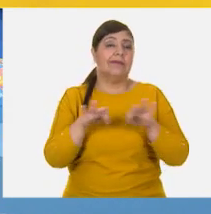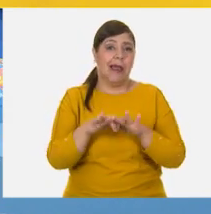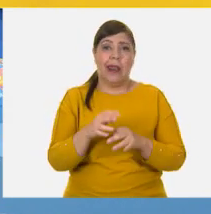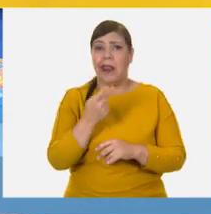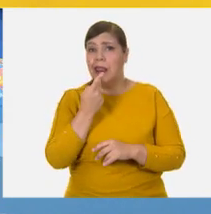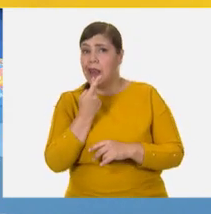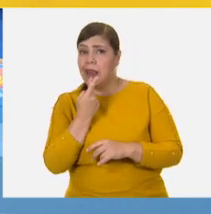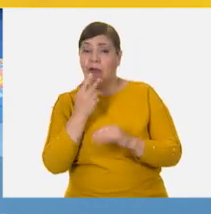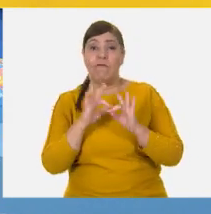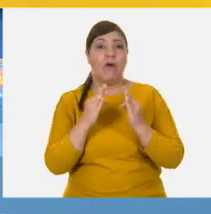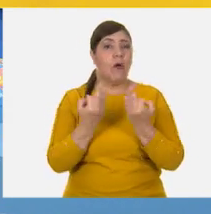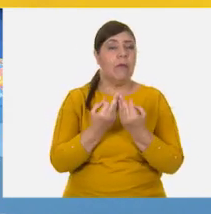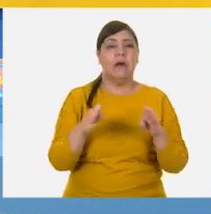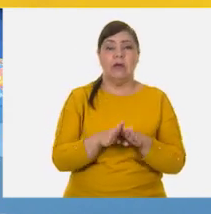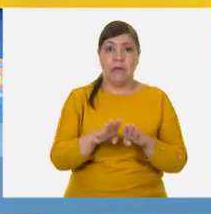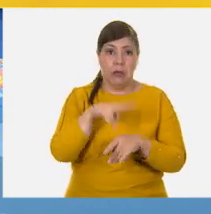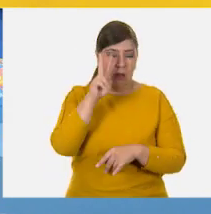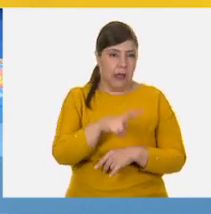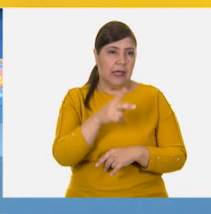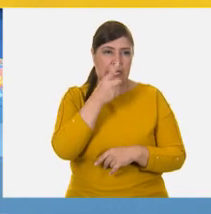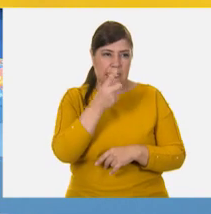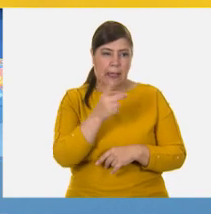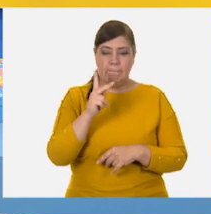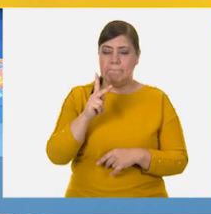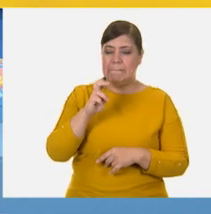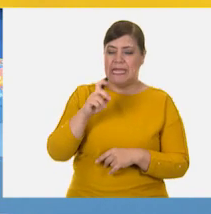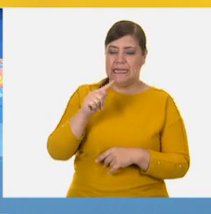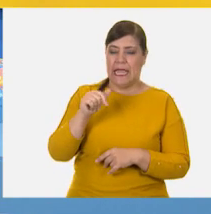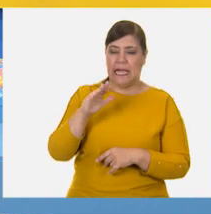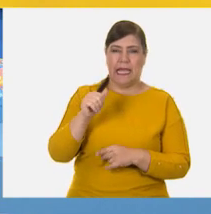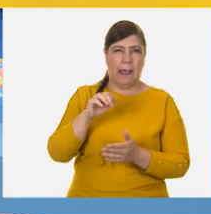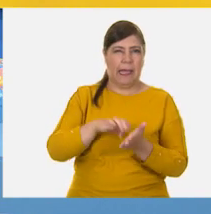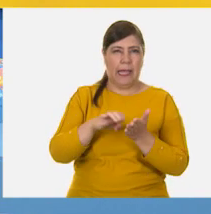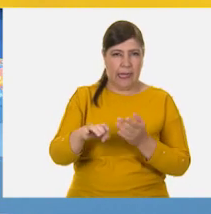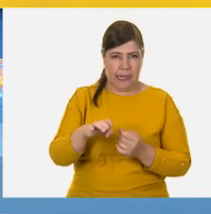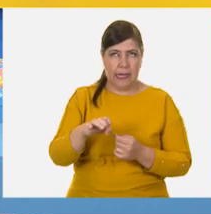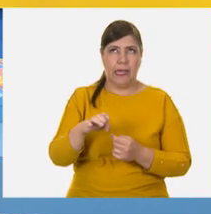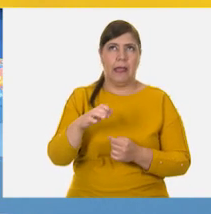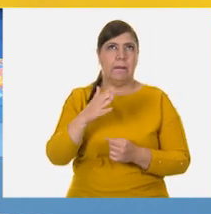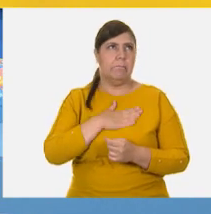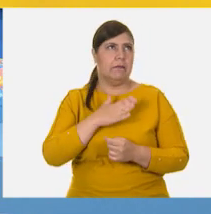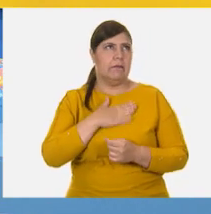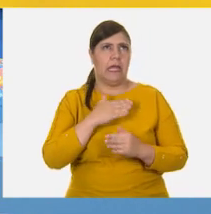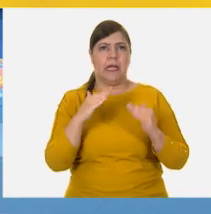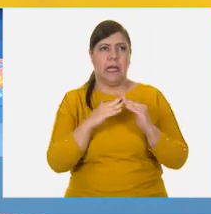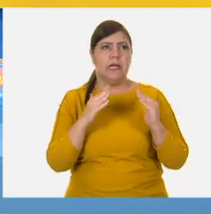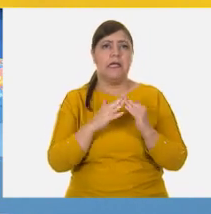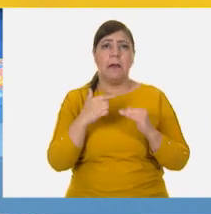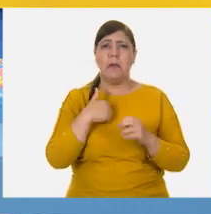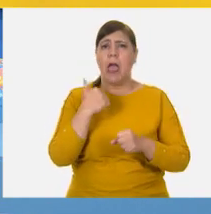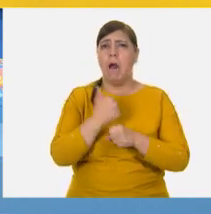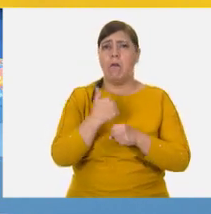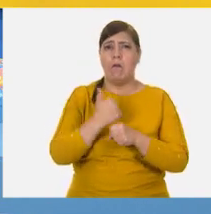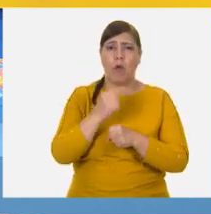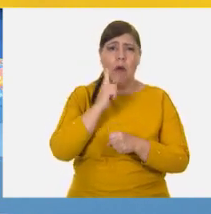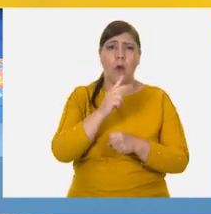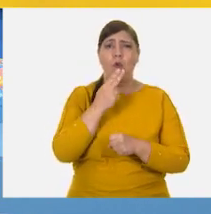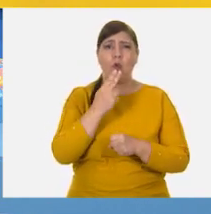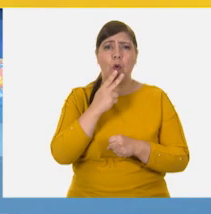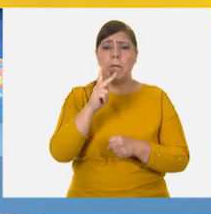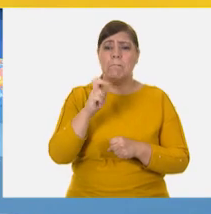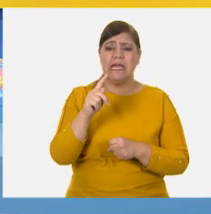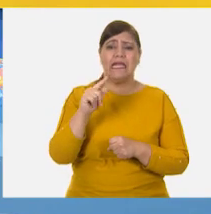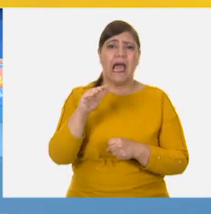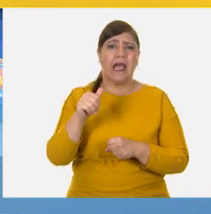muy curioso. Por ejemplo, puso la palabra petaca y en mi casa mi abuela la utilizaba muchísimo.